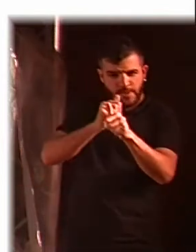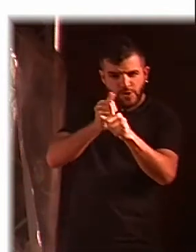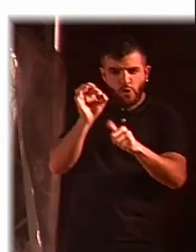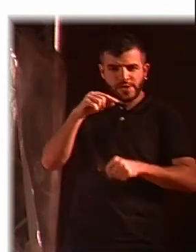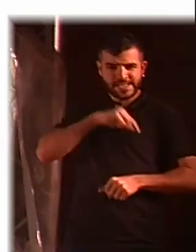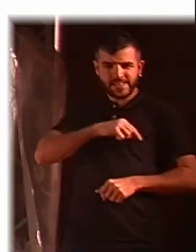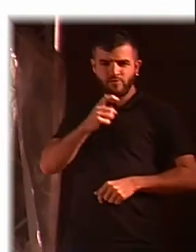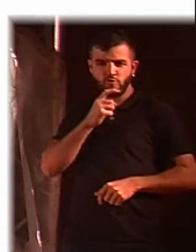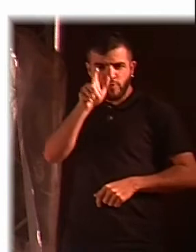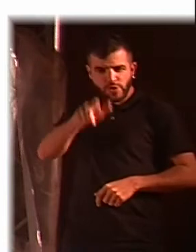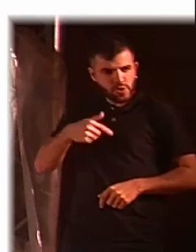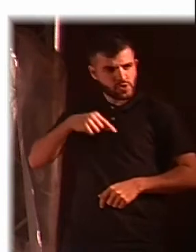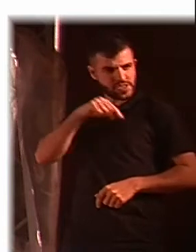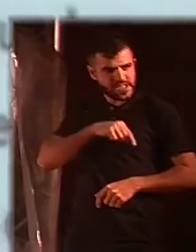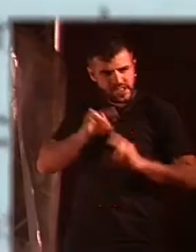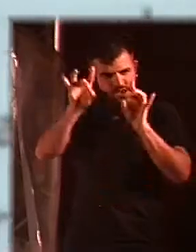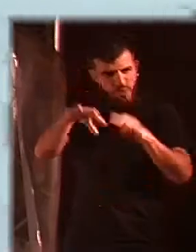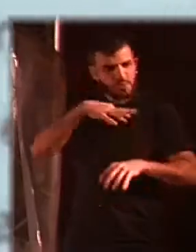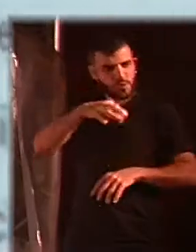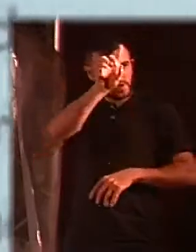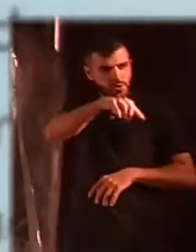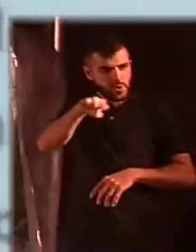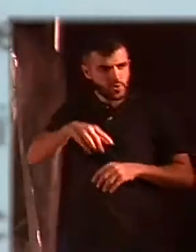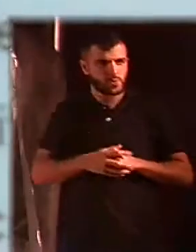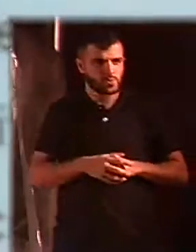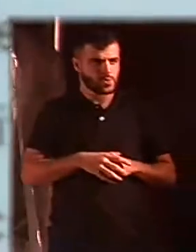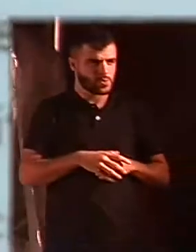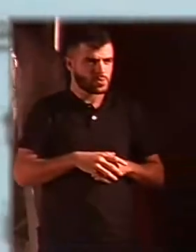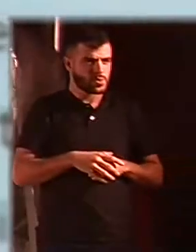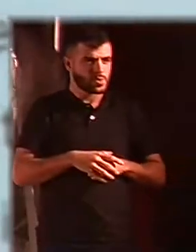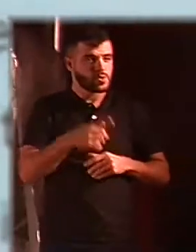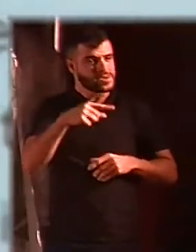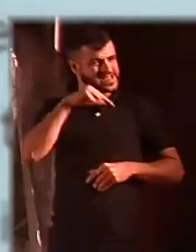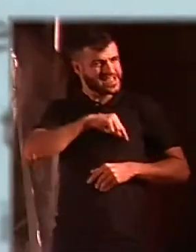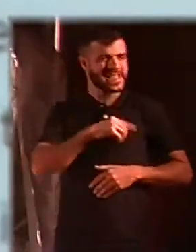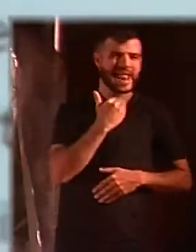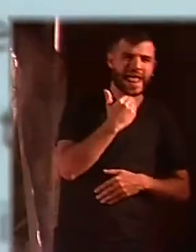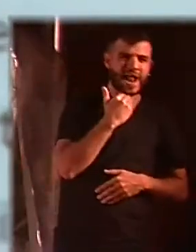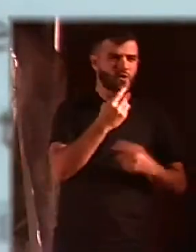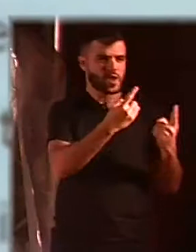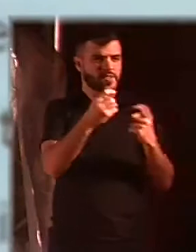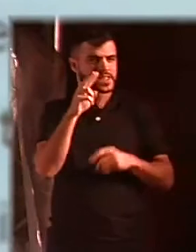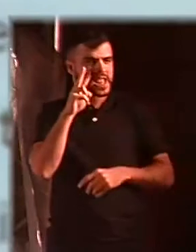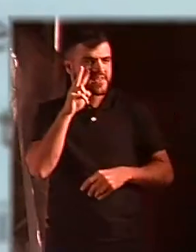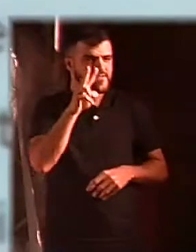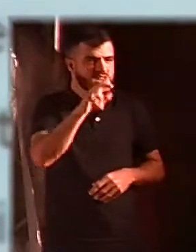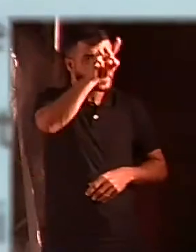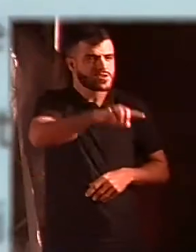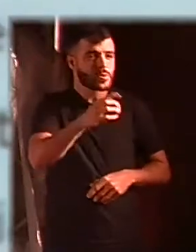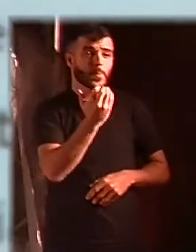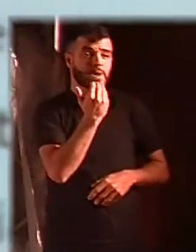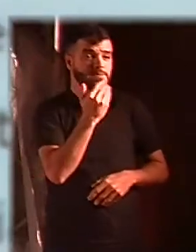sentirlo nosotros también? Yendo más allá, ¿es necesario ver para sentir? ¿Cómo es la empatía de una persona